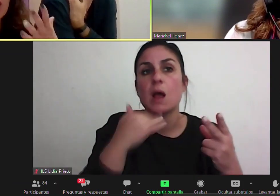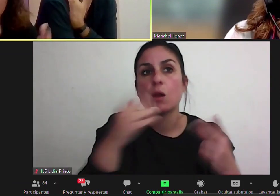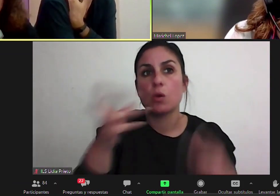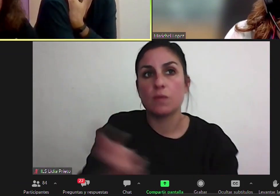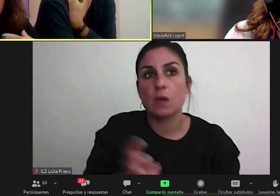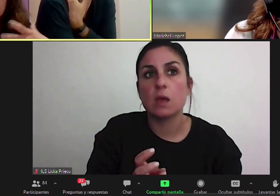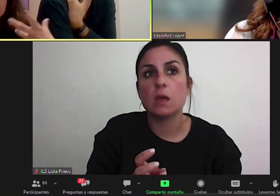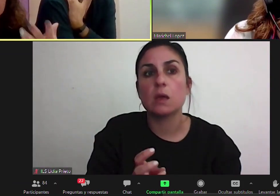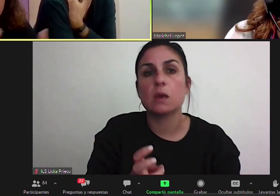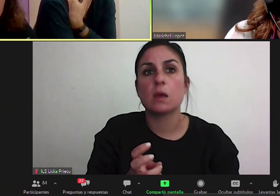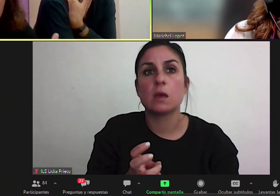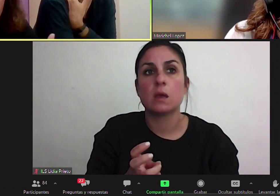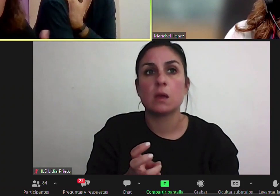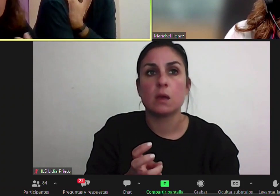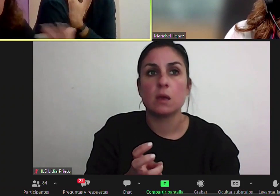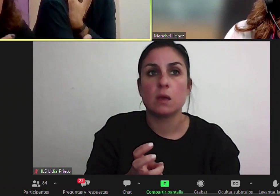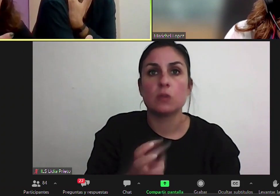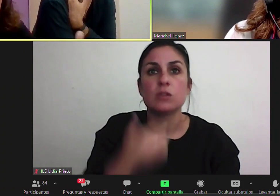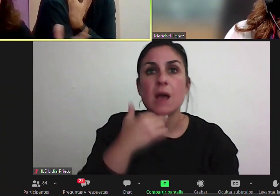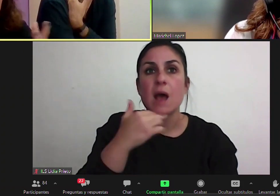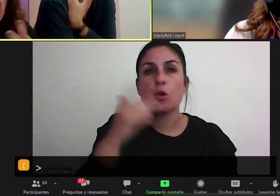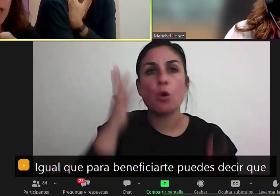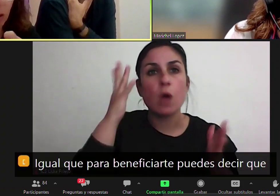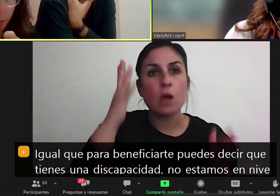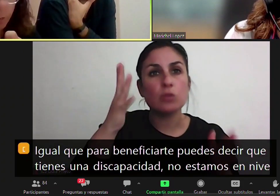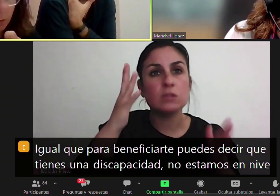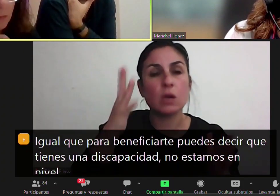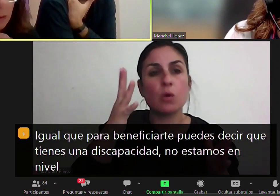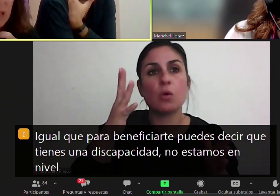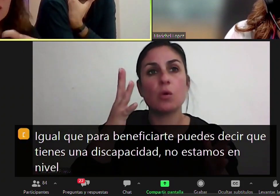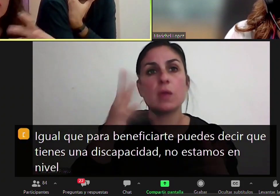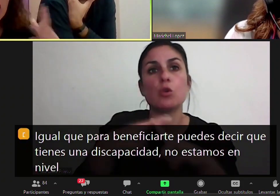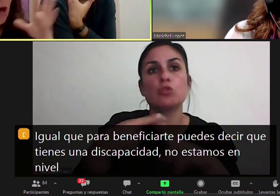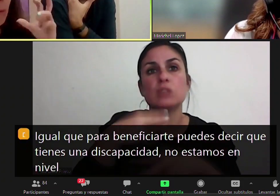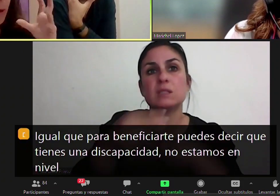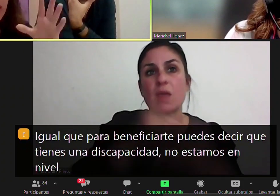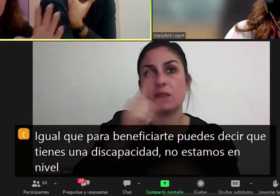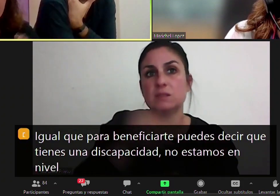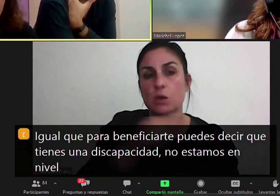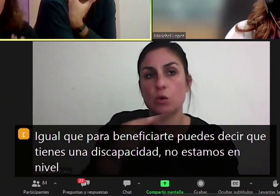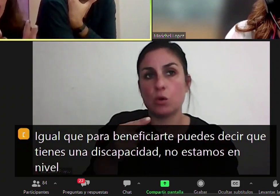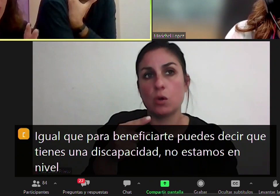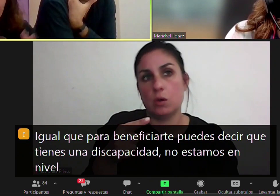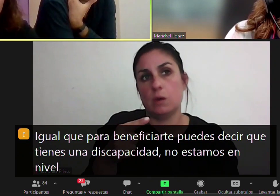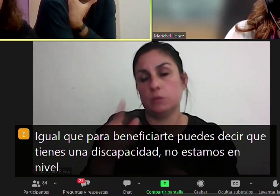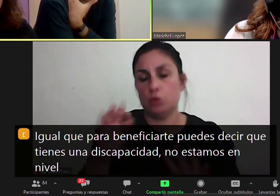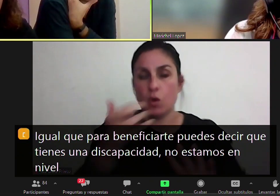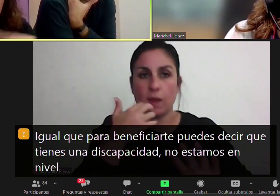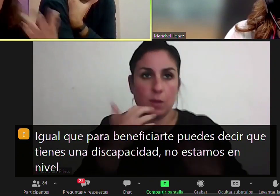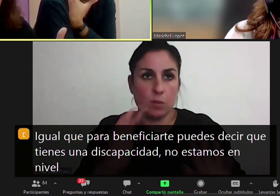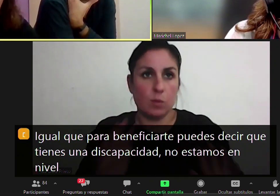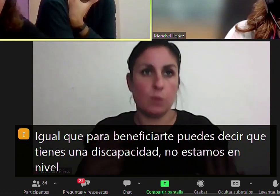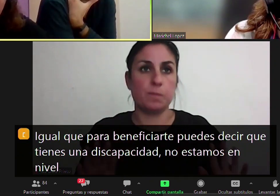hacen alguna recomendación desde el establecimiento de qué cosas hacer o qué. Ahora voy a poner el ejemplo ya no del